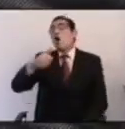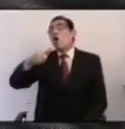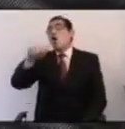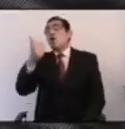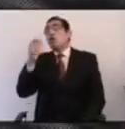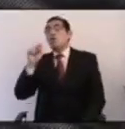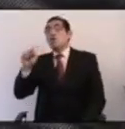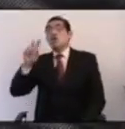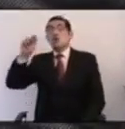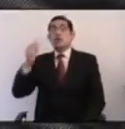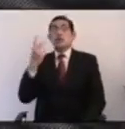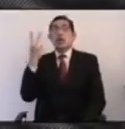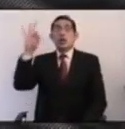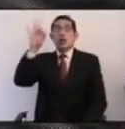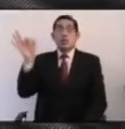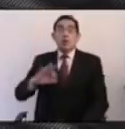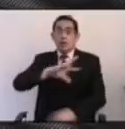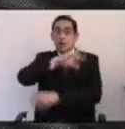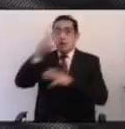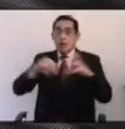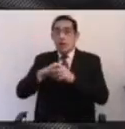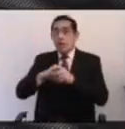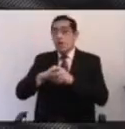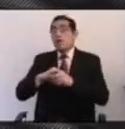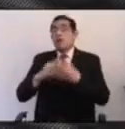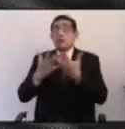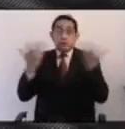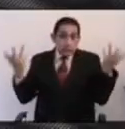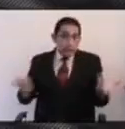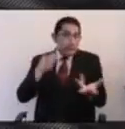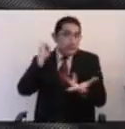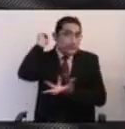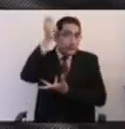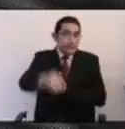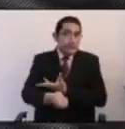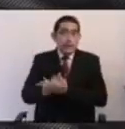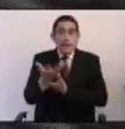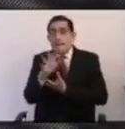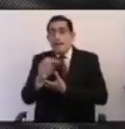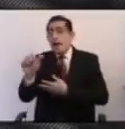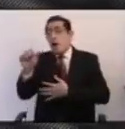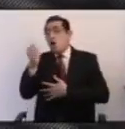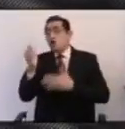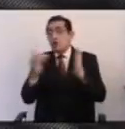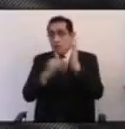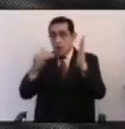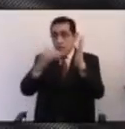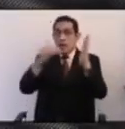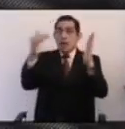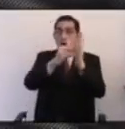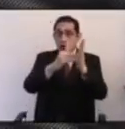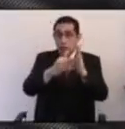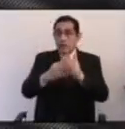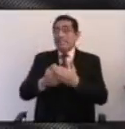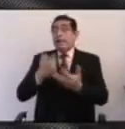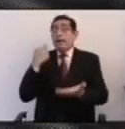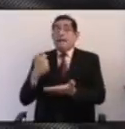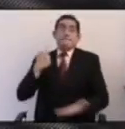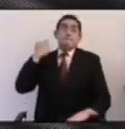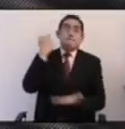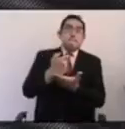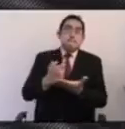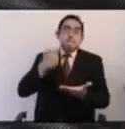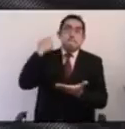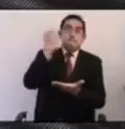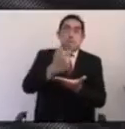11.82% del total de nuestros ingresos anuales. Entonces, esto es más o menos 11 mil millones de pesos lo que se estaría invirtiendo